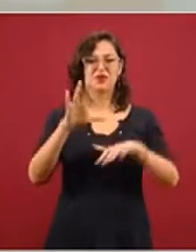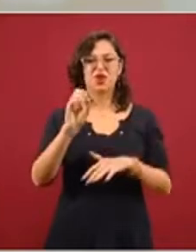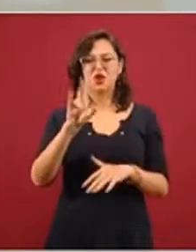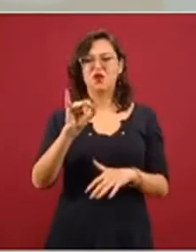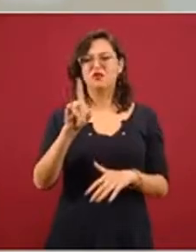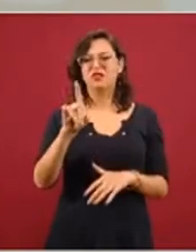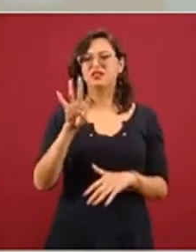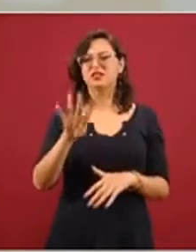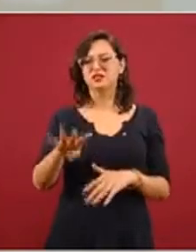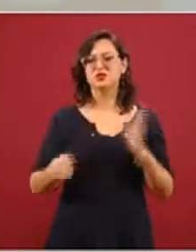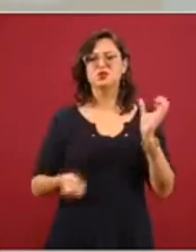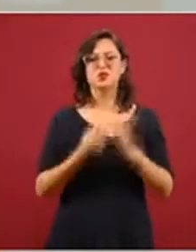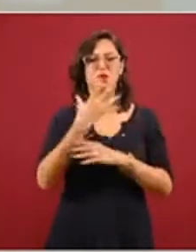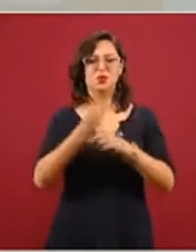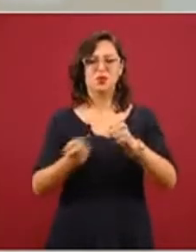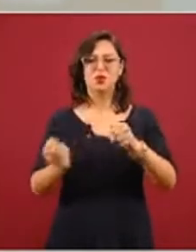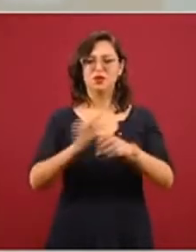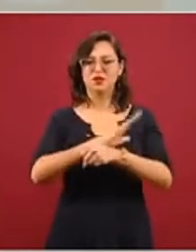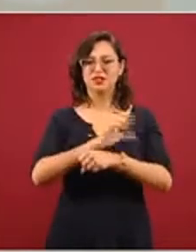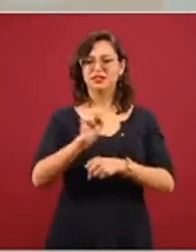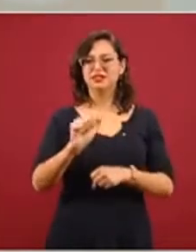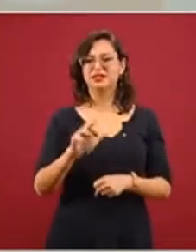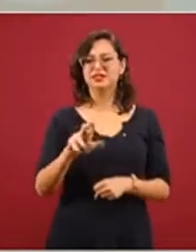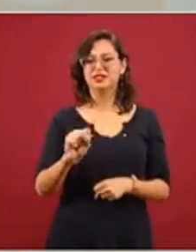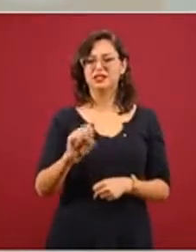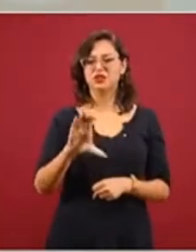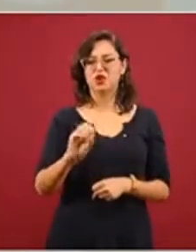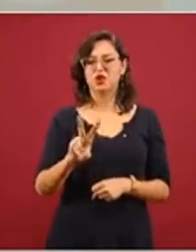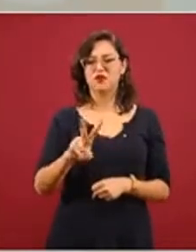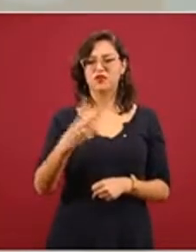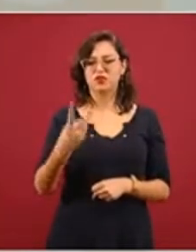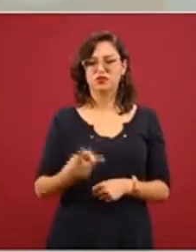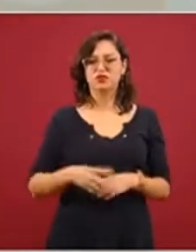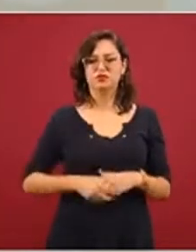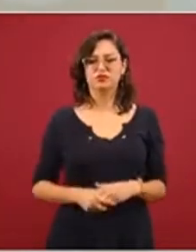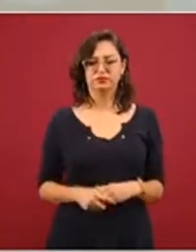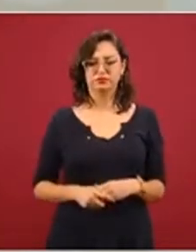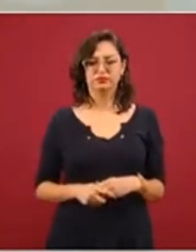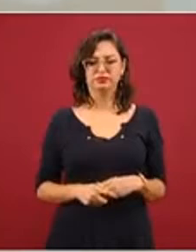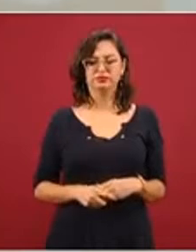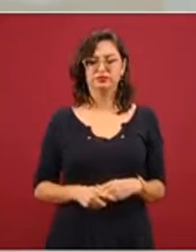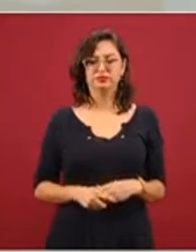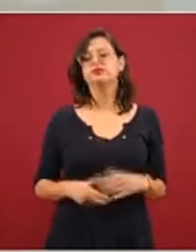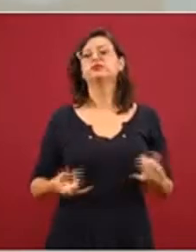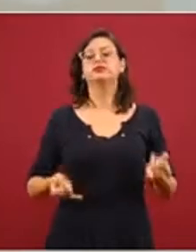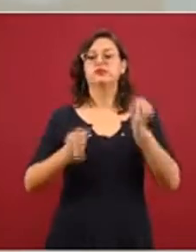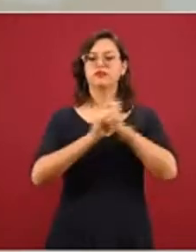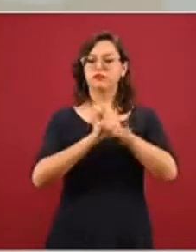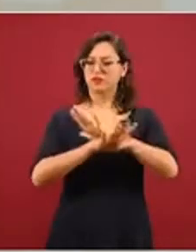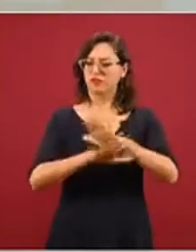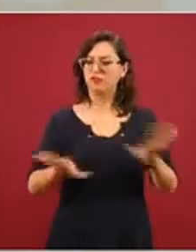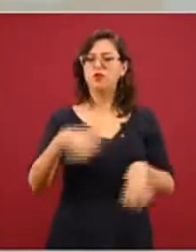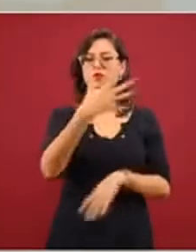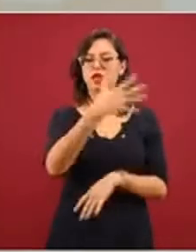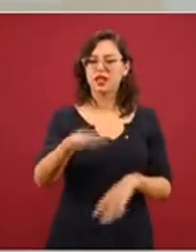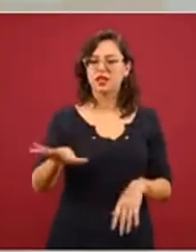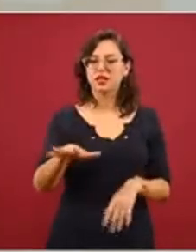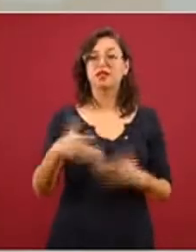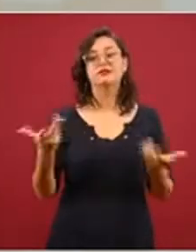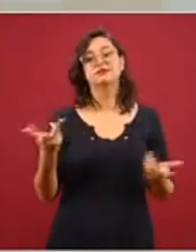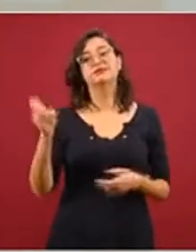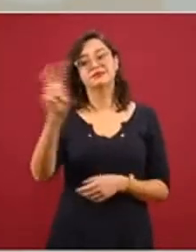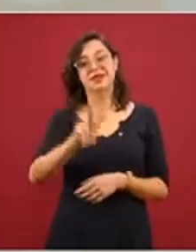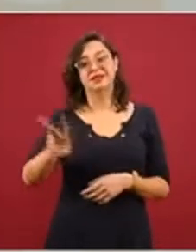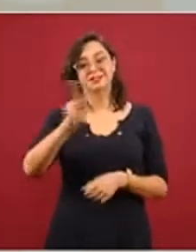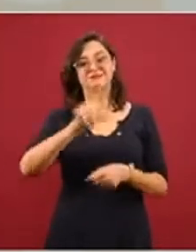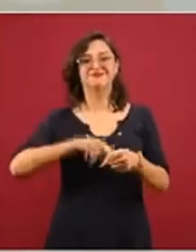pandemia causada por el nuevo coronavirus SARS-CoV-2. Hoy vamos a tener el informe técnico y es